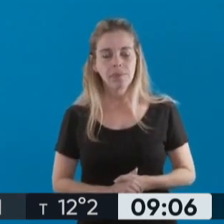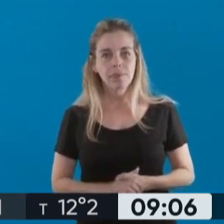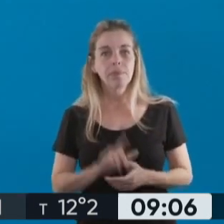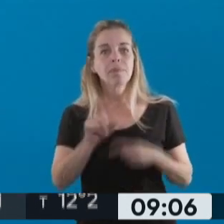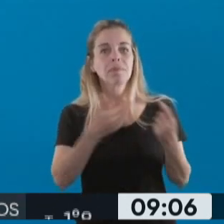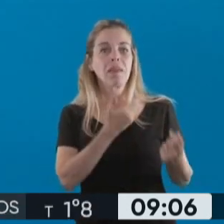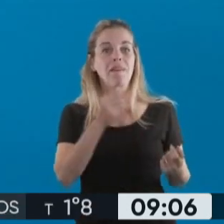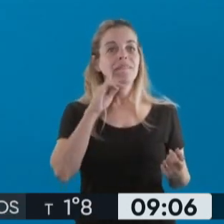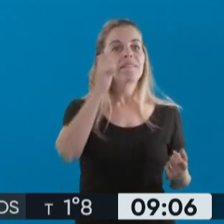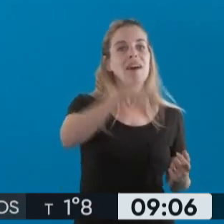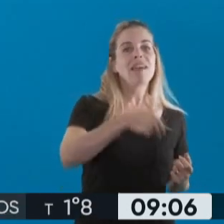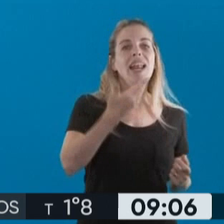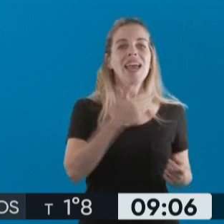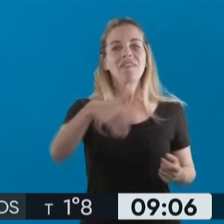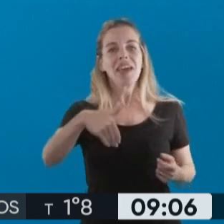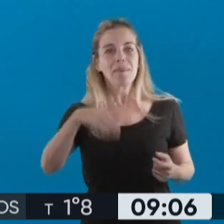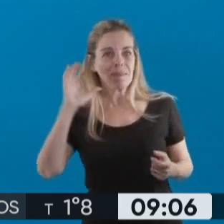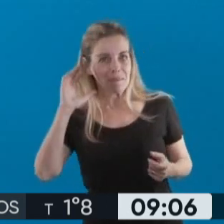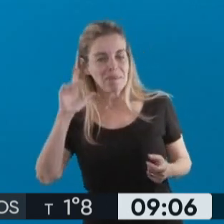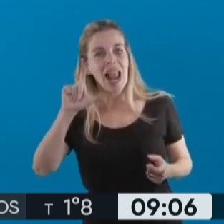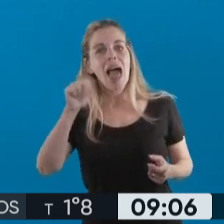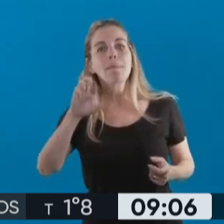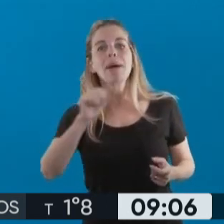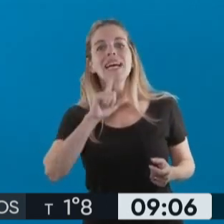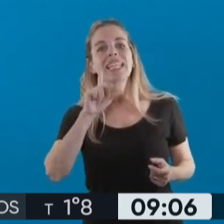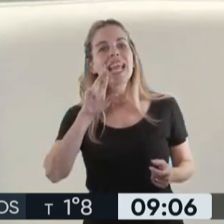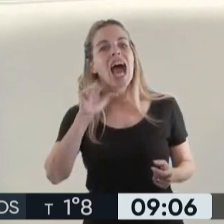Fabián Wolman, de FM La Patriada. ¿Qué tal? Buenos días, Gabriela.